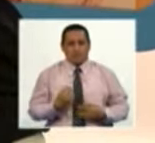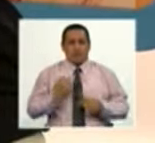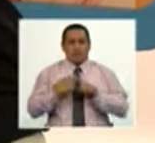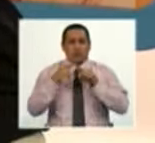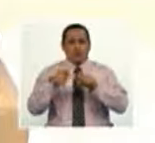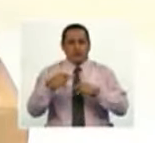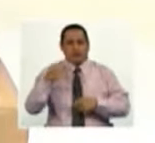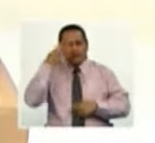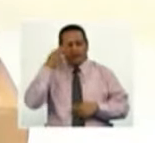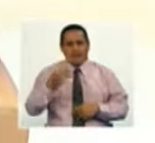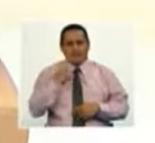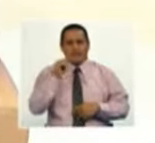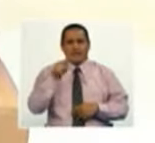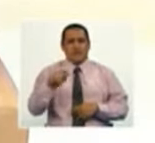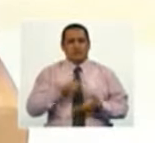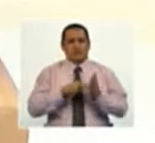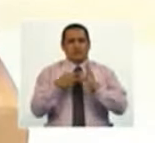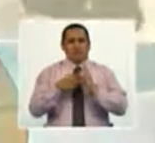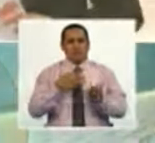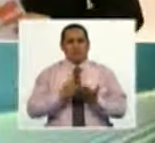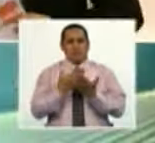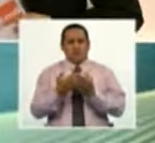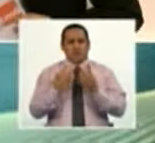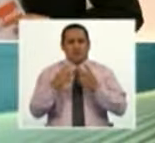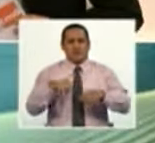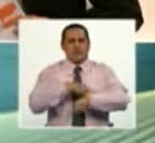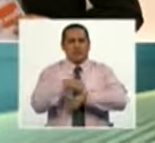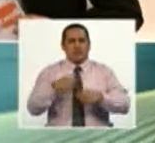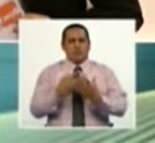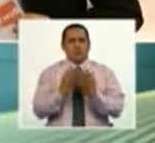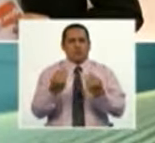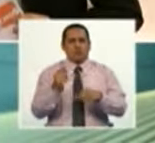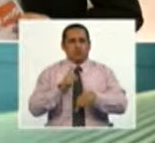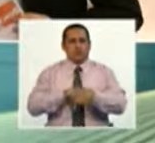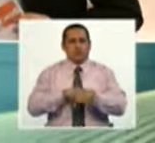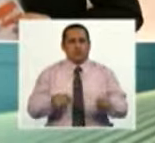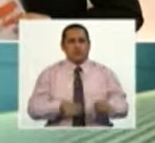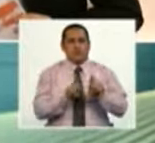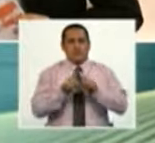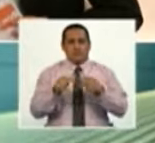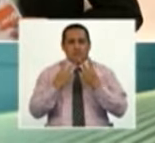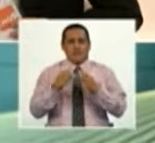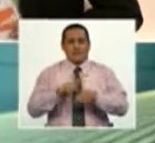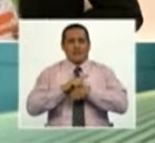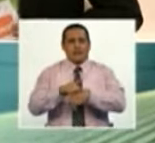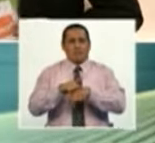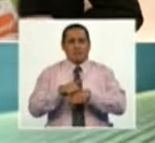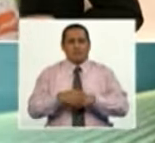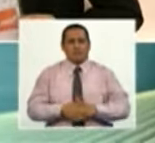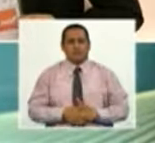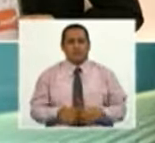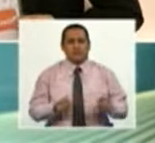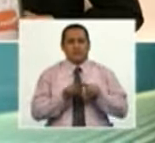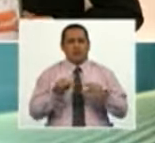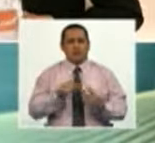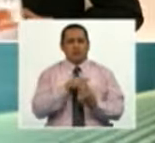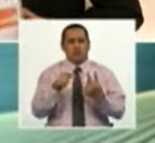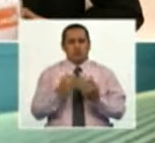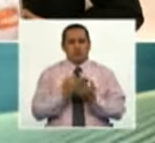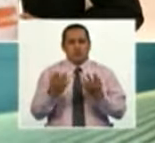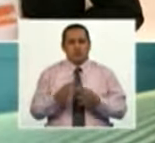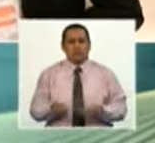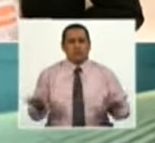por lo tanto él considera que eso es un indicador de que ha transcurrido demasiado tiempo y por lo tanto opera el principio de inmediatez? Correcto. Ahí hay 2